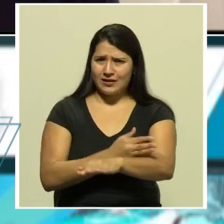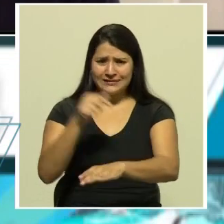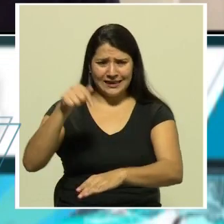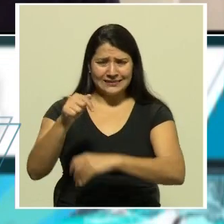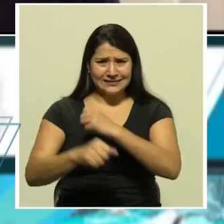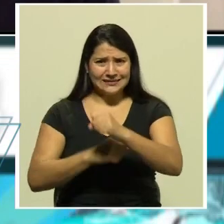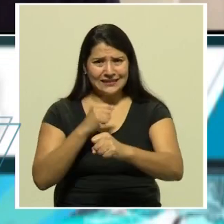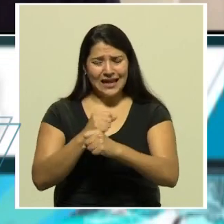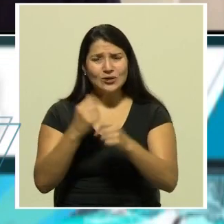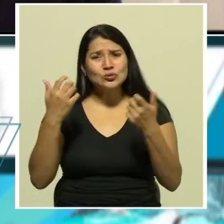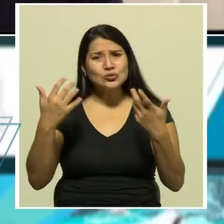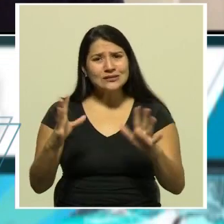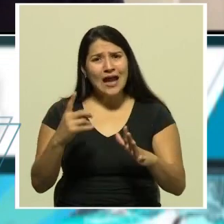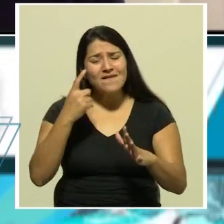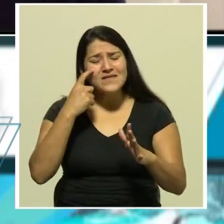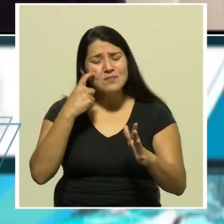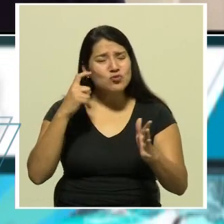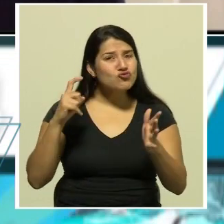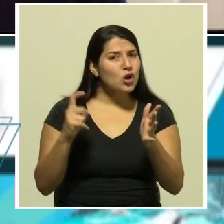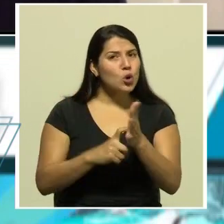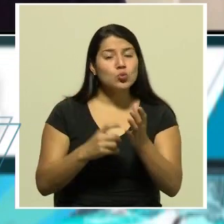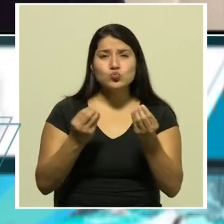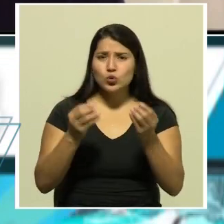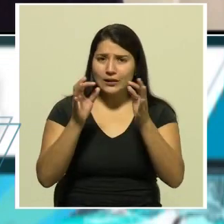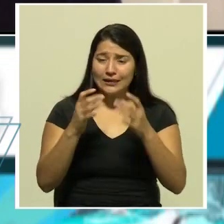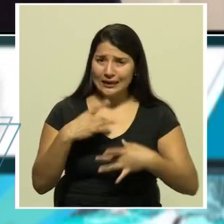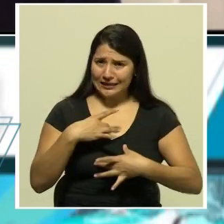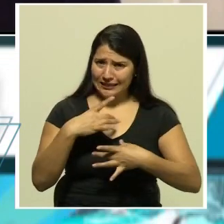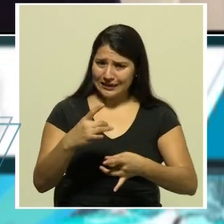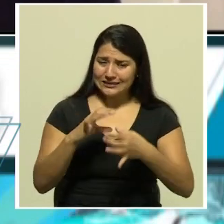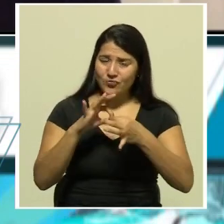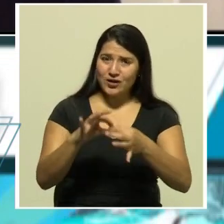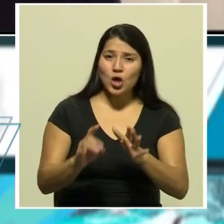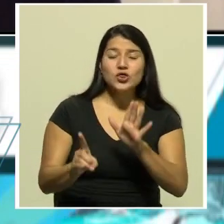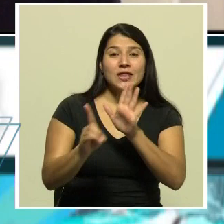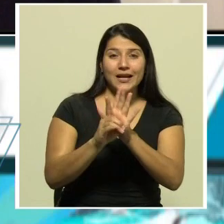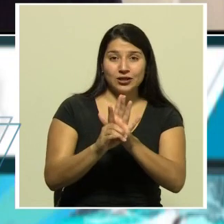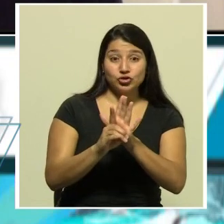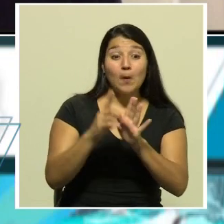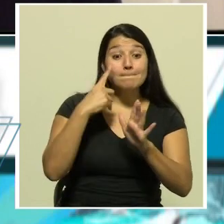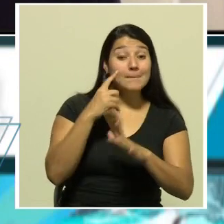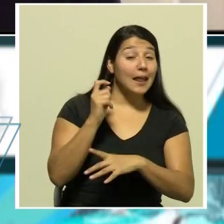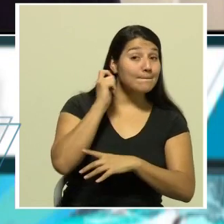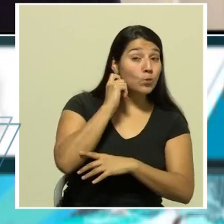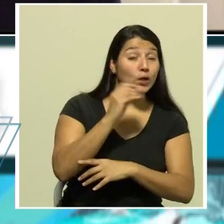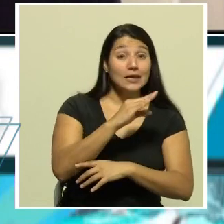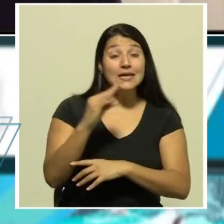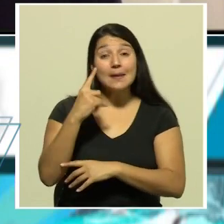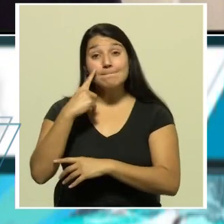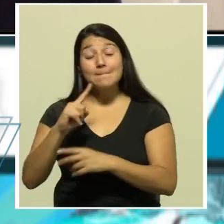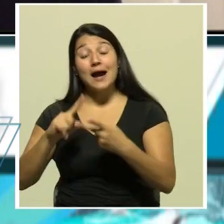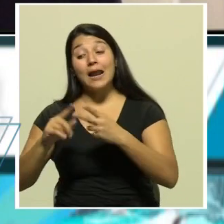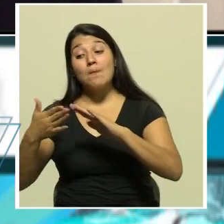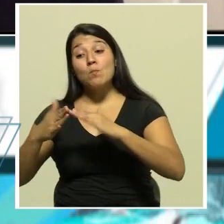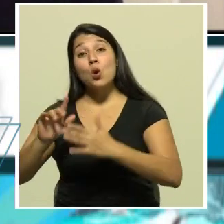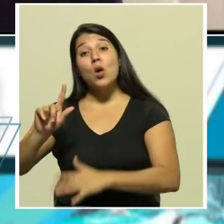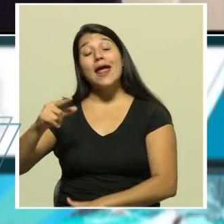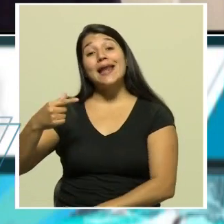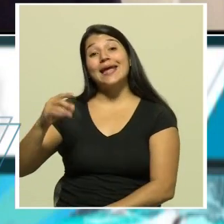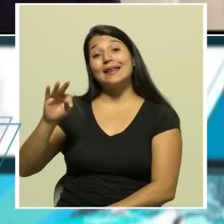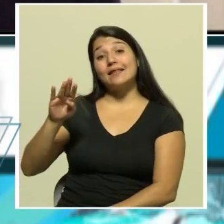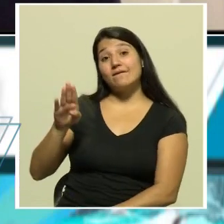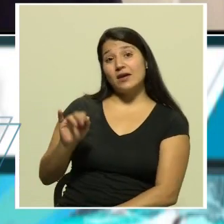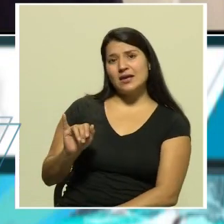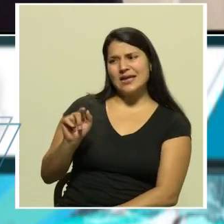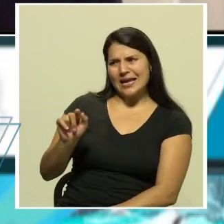visto reconocimientos muy interesantes de derechos de tanto de las mujeres como de la población LGTBI, y esto nos